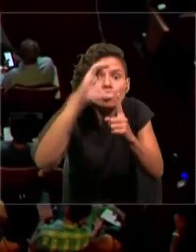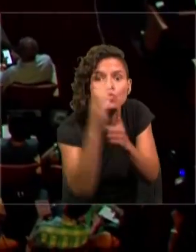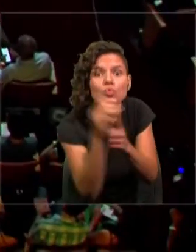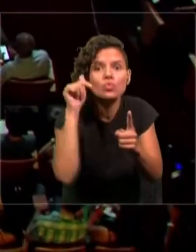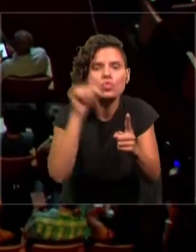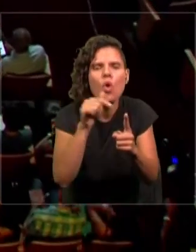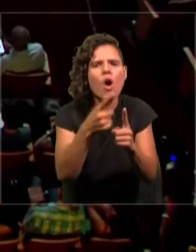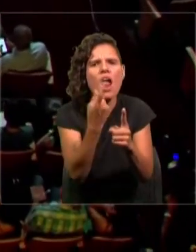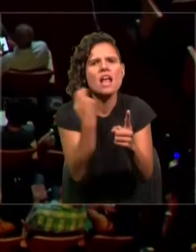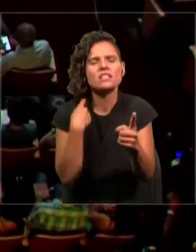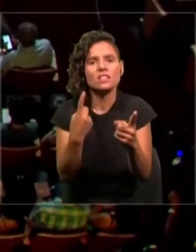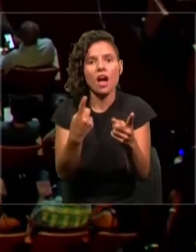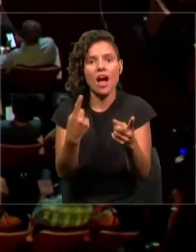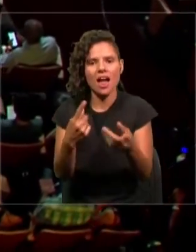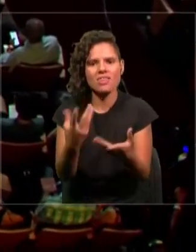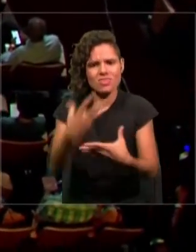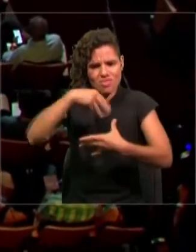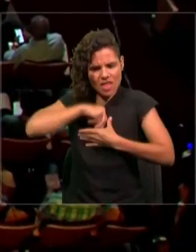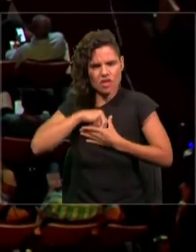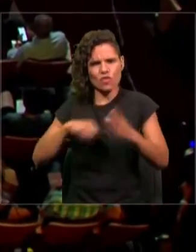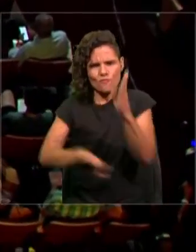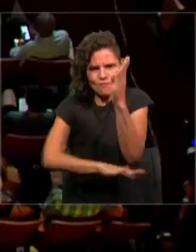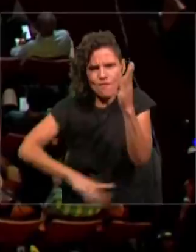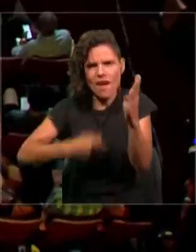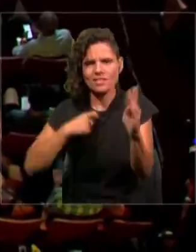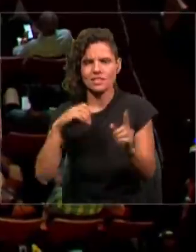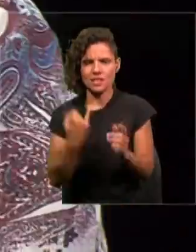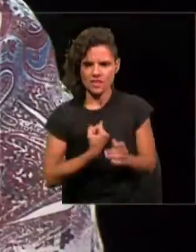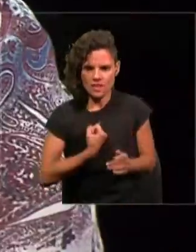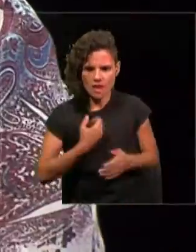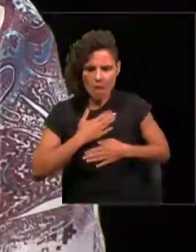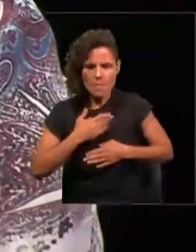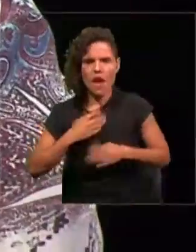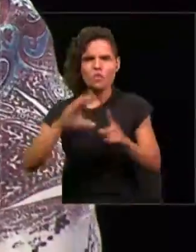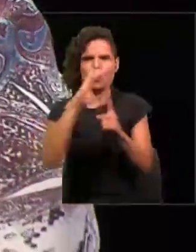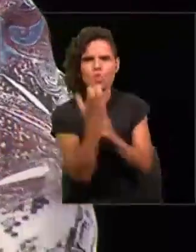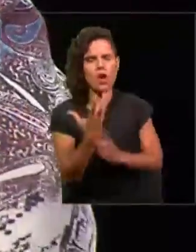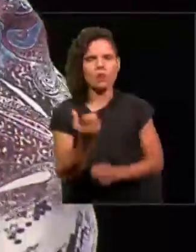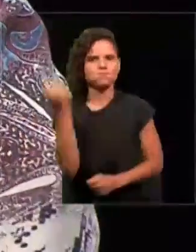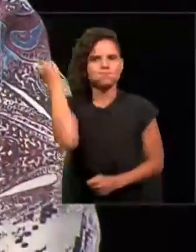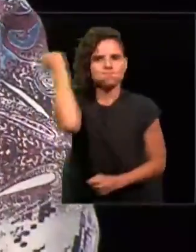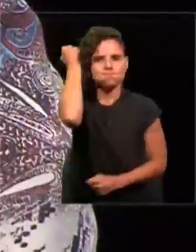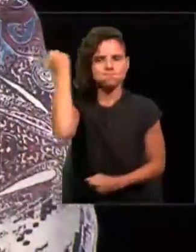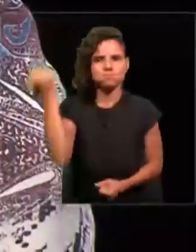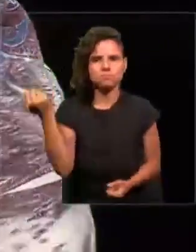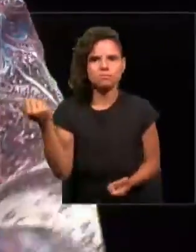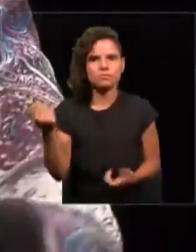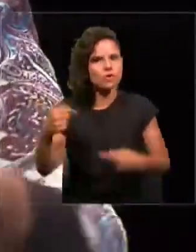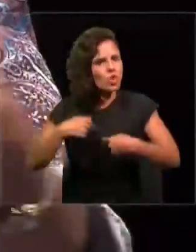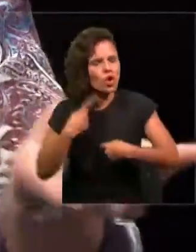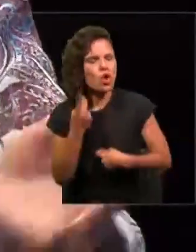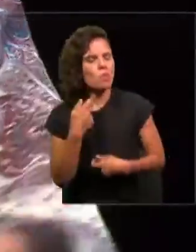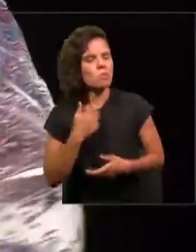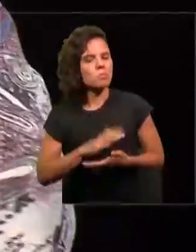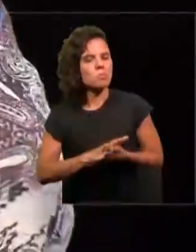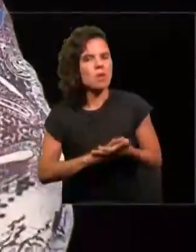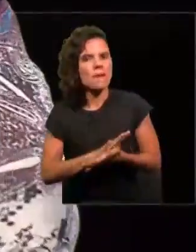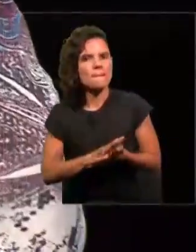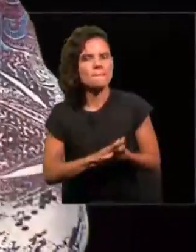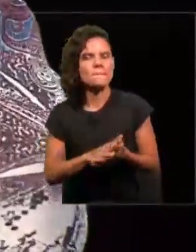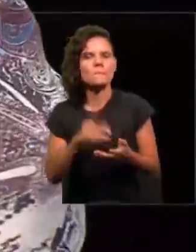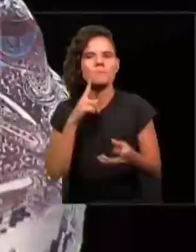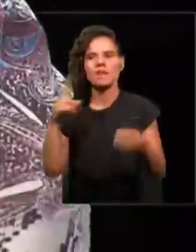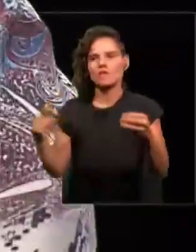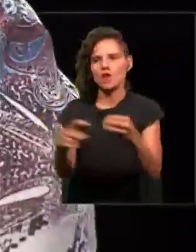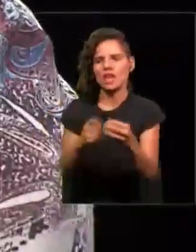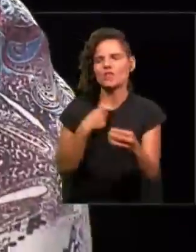forjando, inclusive nuestras identidades. Claro, no estoy dispuesta a lo que sería una abdicación completa de lo